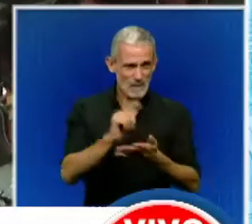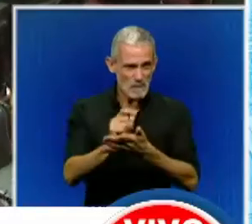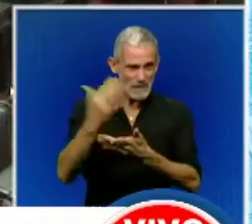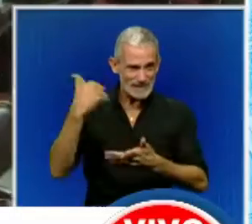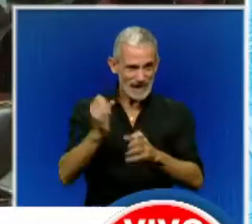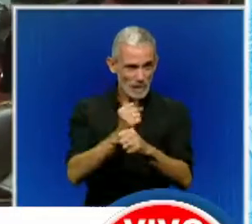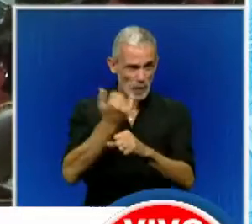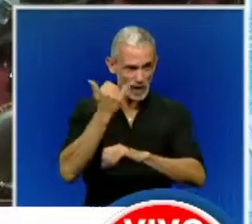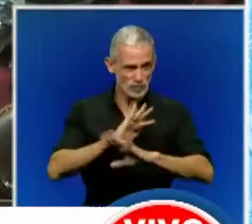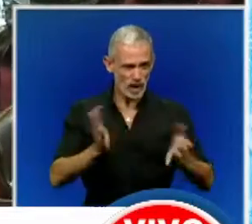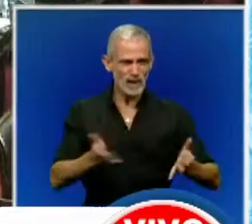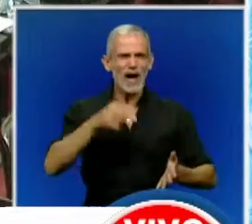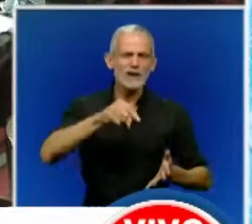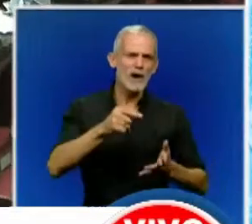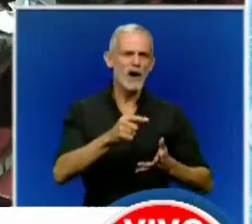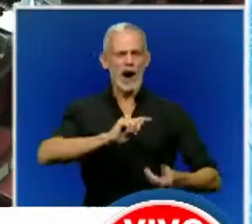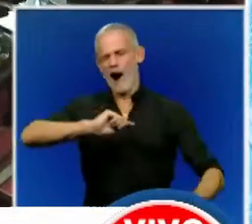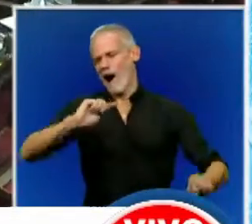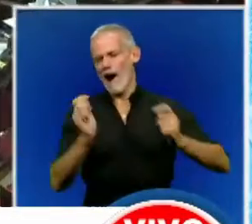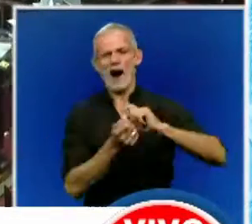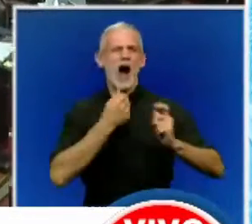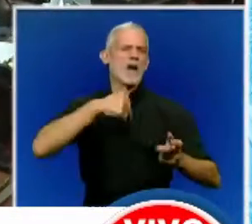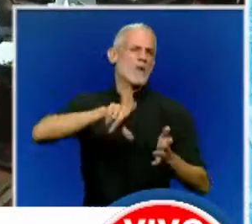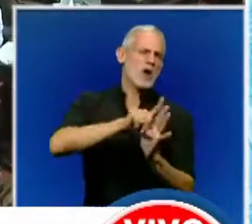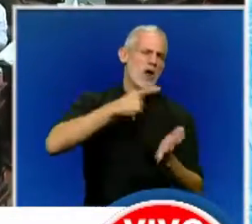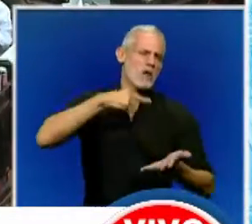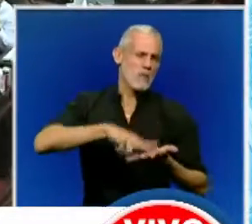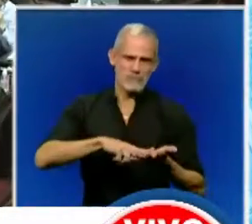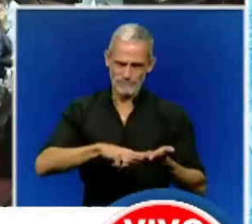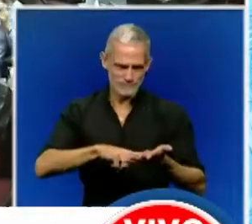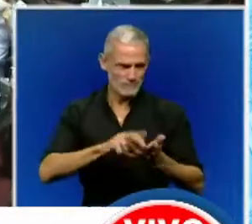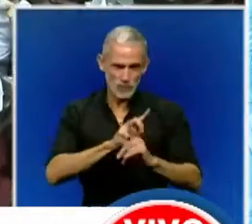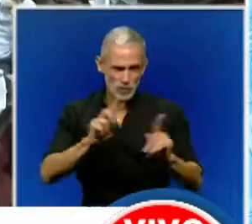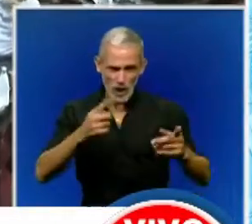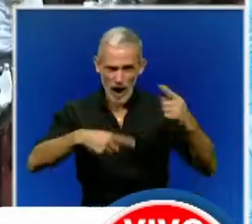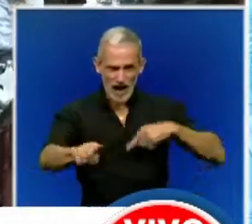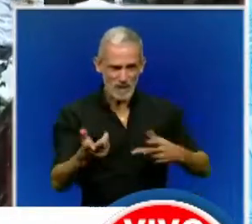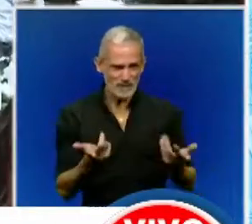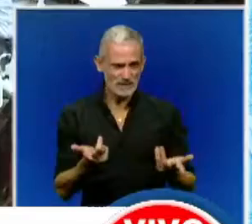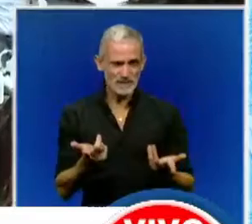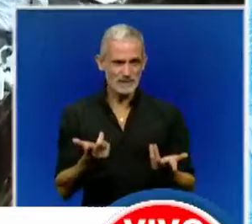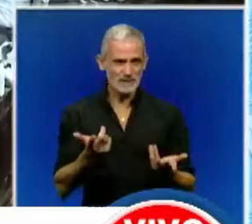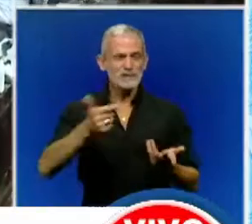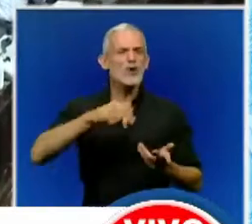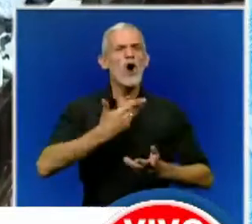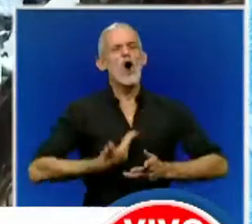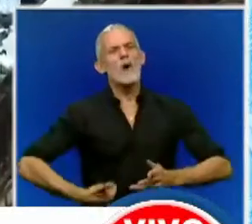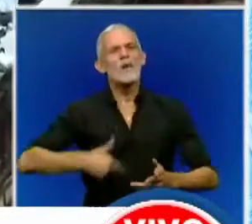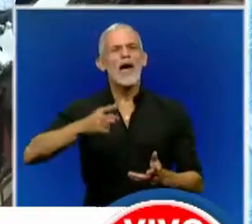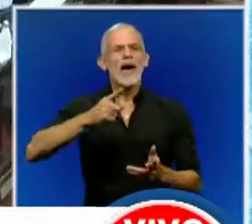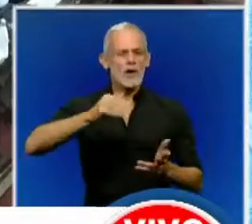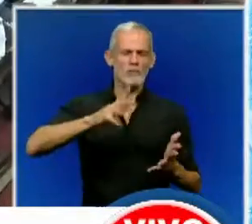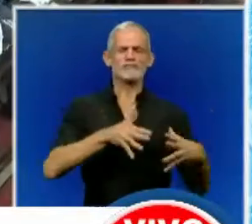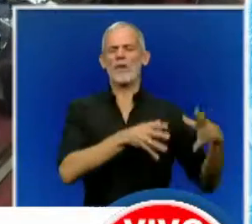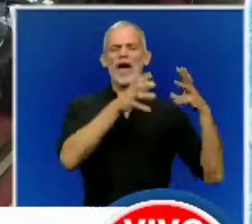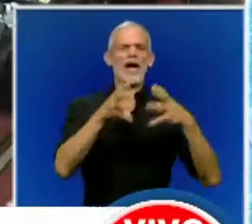meses. Esto no es una reforma integral, bien pensada, es todo lo contrario. No fue el gobierno con sus